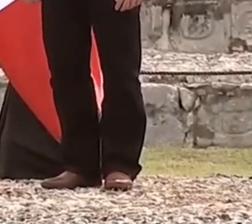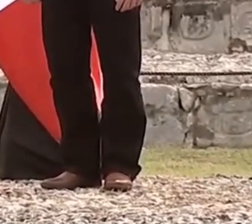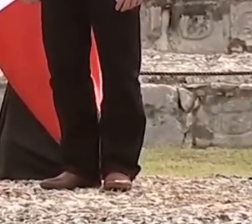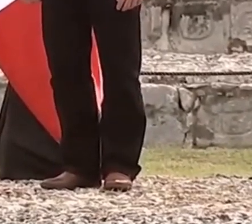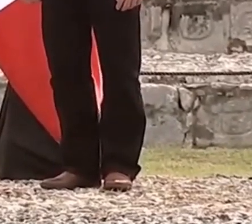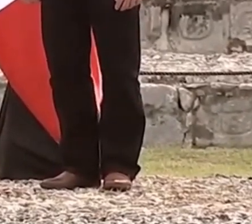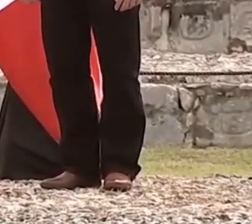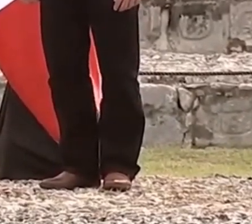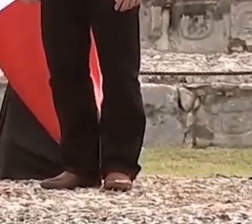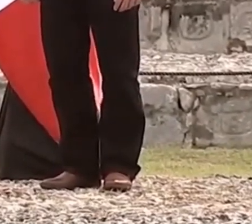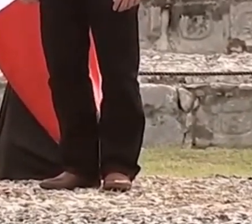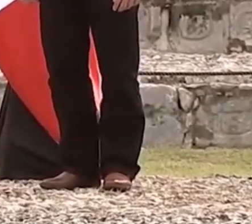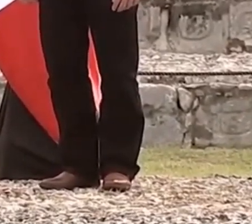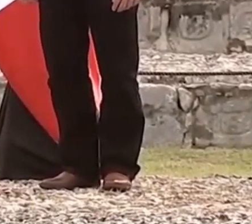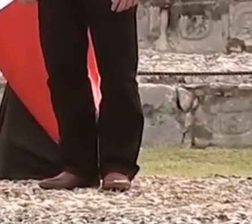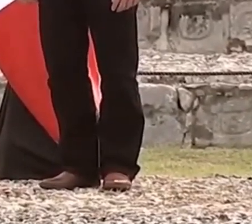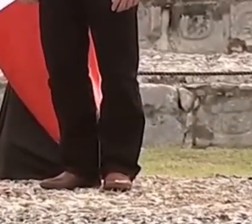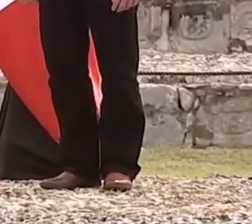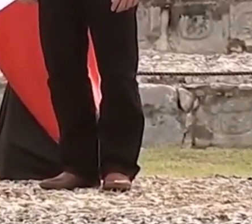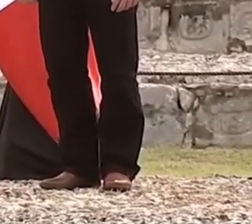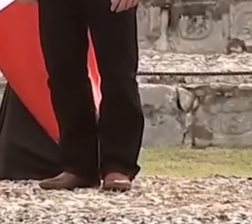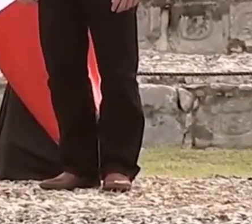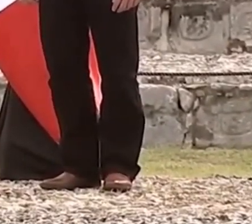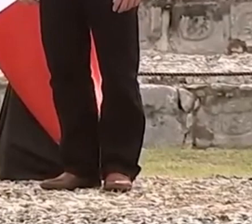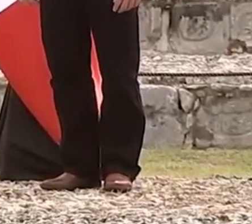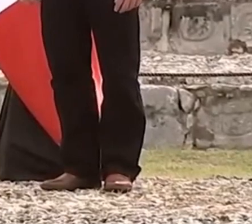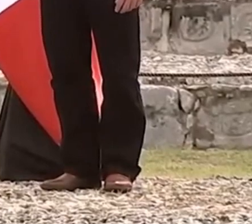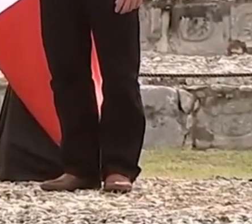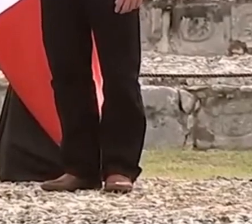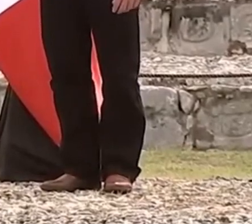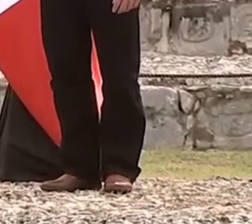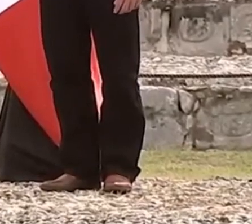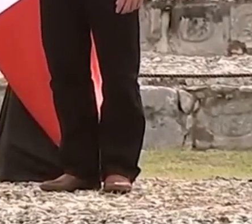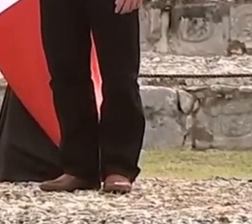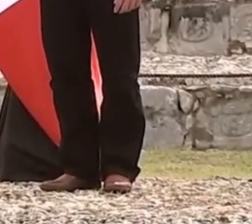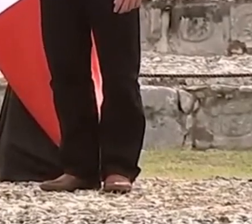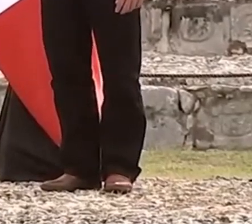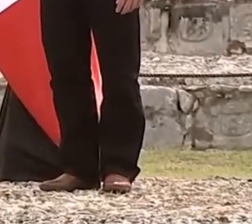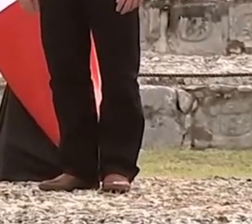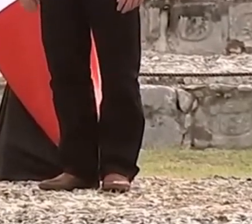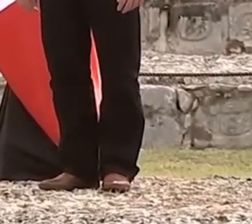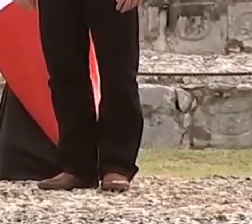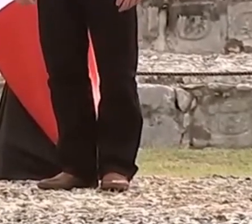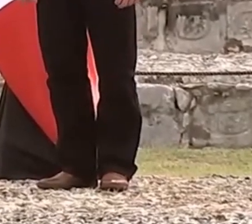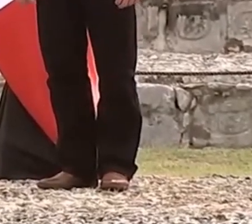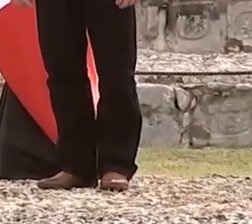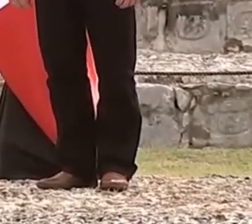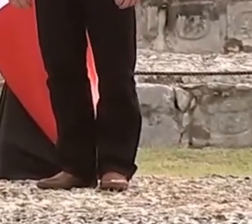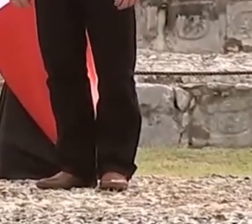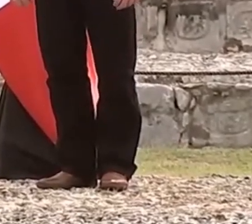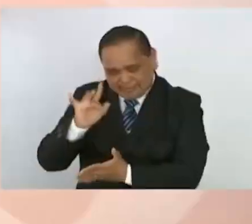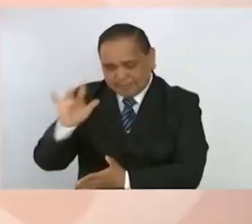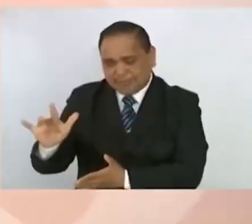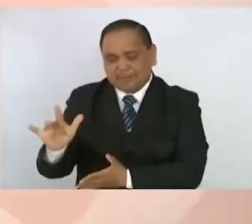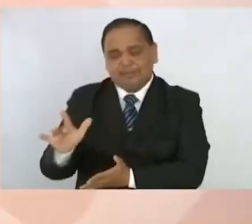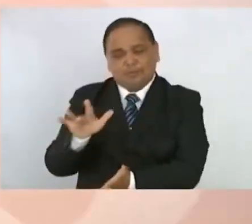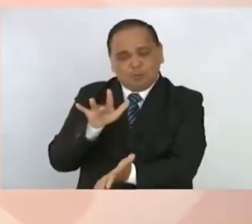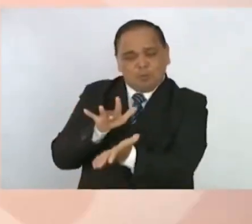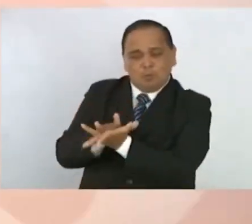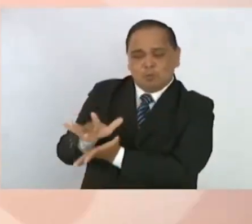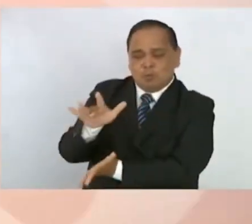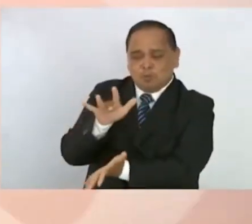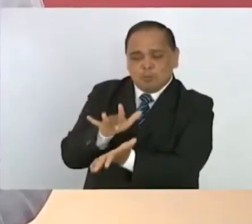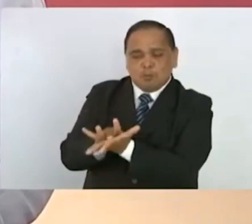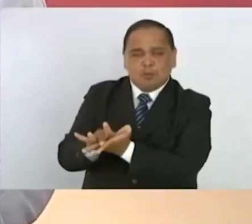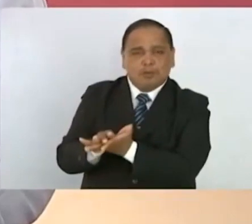mencioné Entonces por qué no hacemos una agenda común de cosas específicas no queremos una declaración política Bueno si se quiere